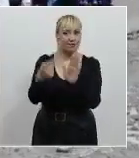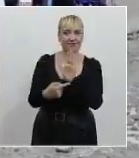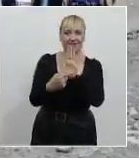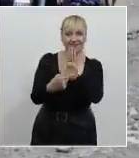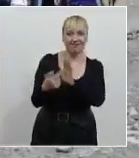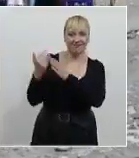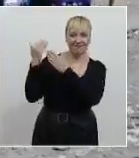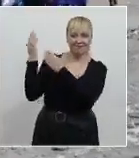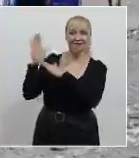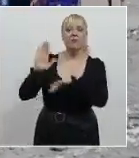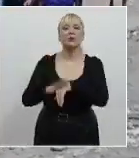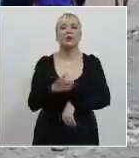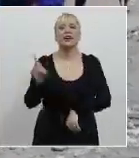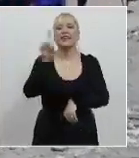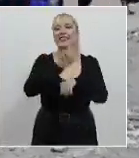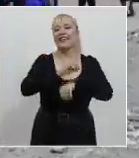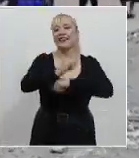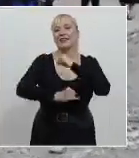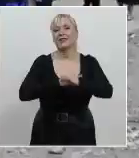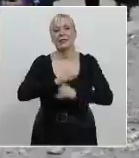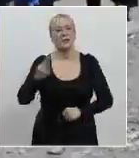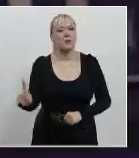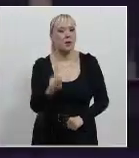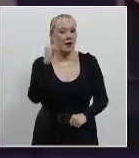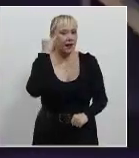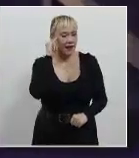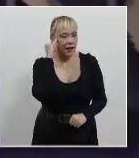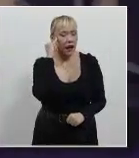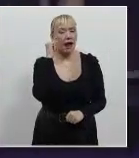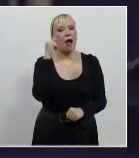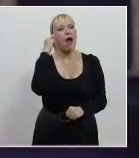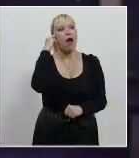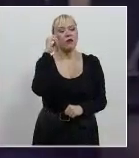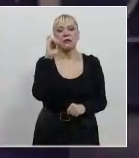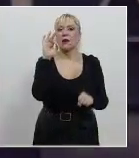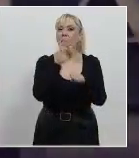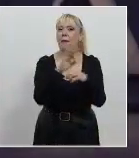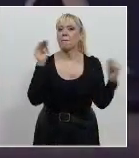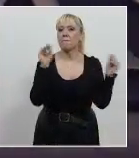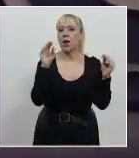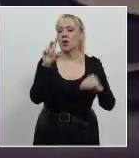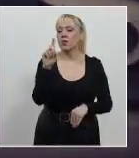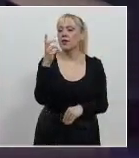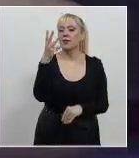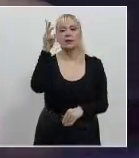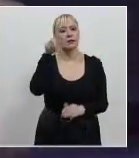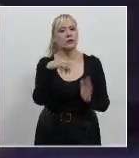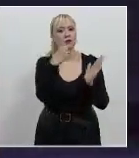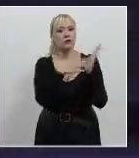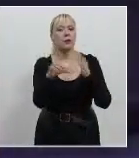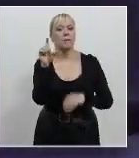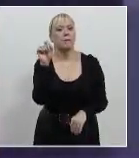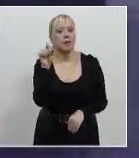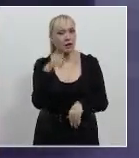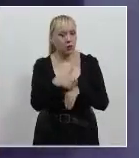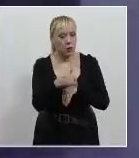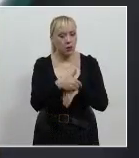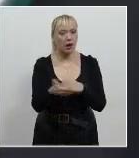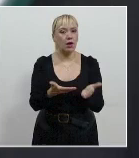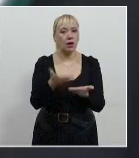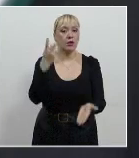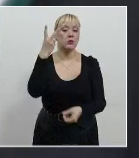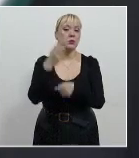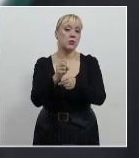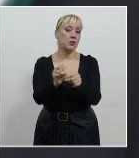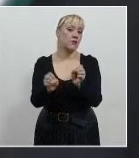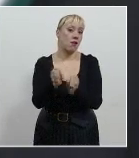En el marco del Día Internacional de los Pueblos Indígenas, recordamos el amparo directo 33/2020, resuelto por la segunda